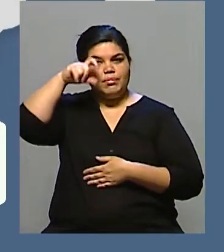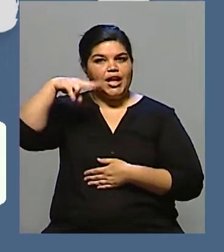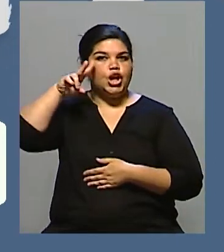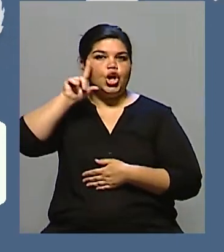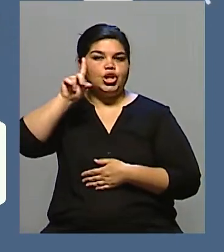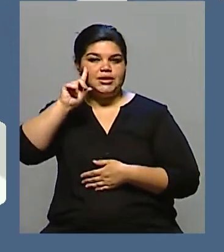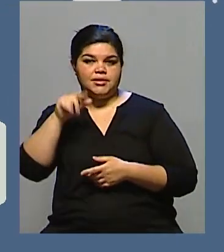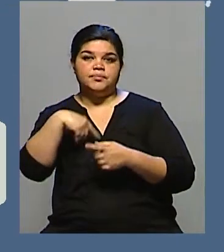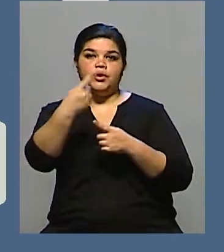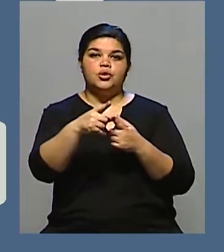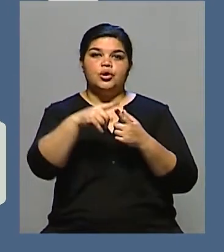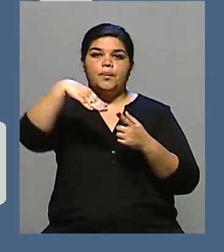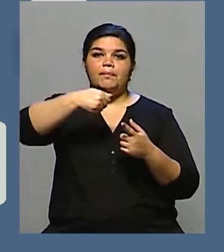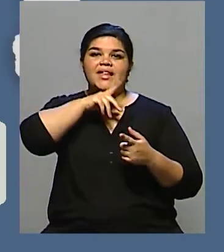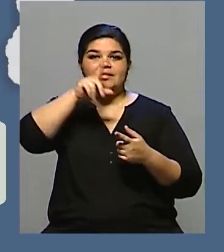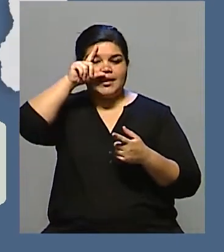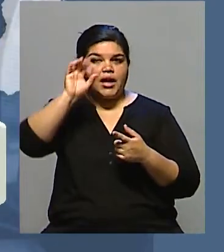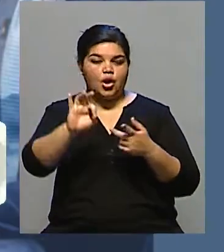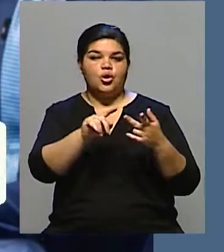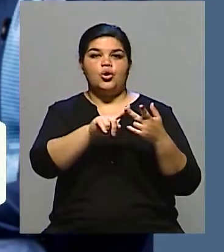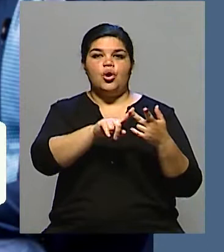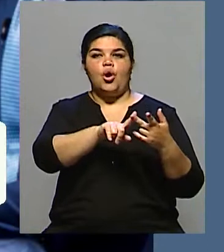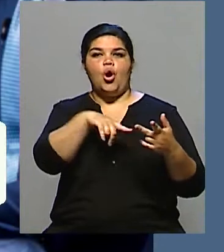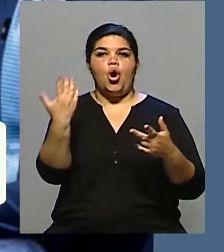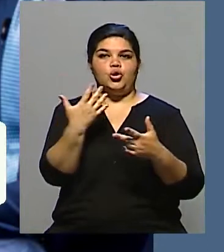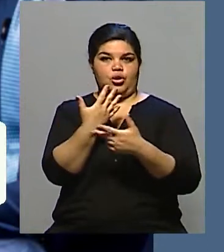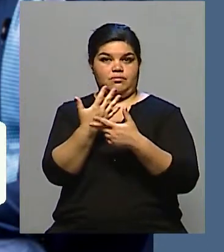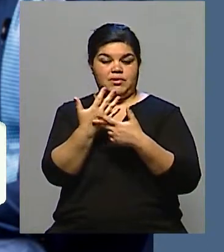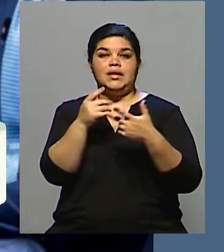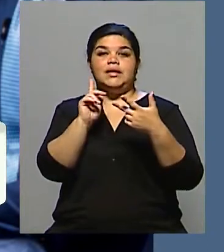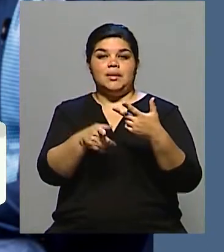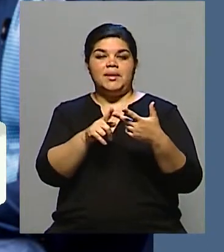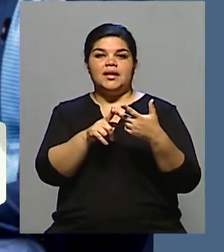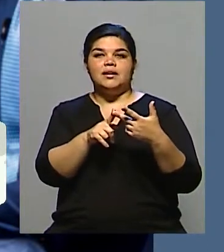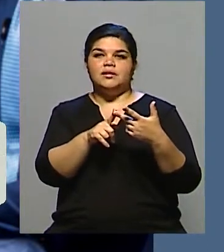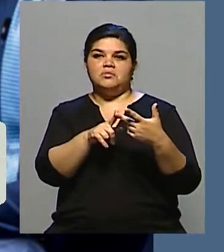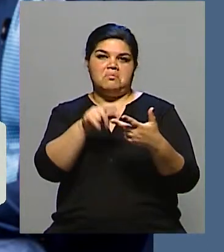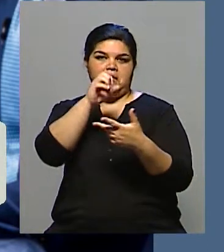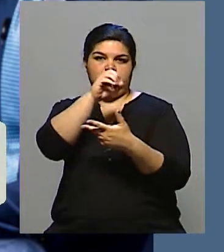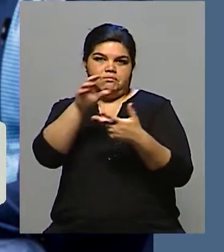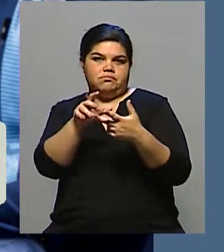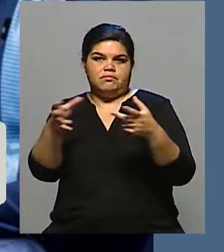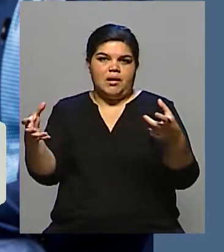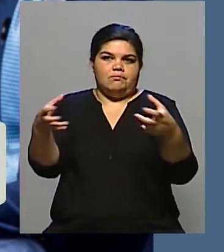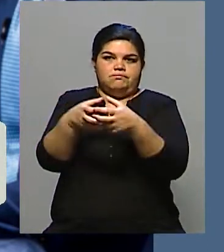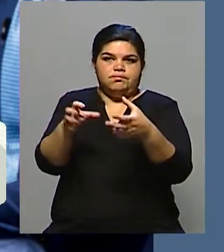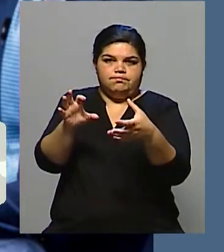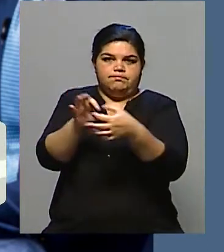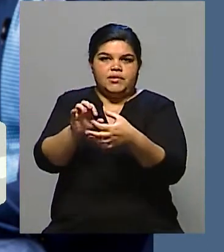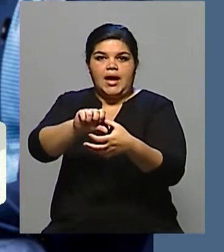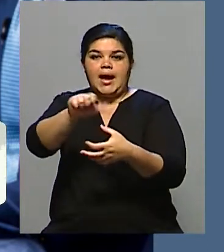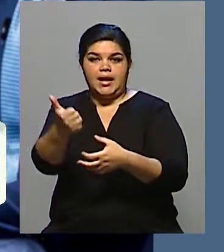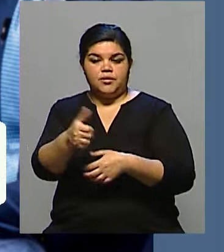Liga de Matteo Salvini y la derecha moderada de Forza Italia de Silvio Berlusconi, lograron una victoria neta, con más